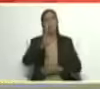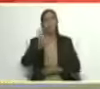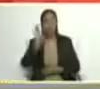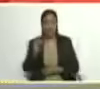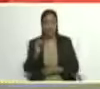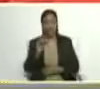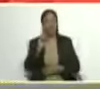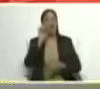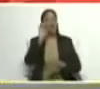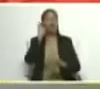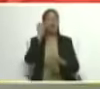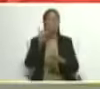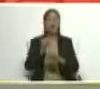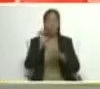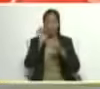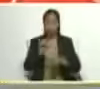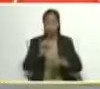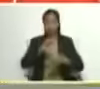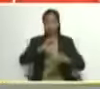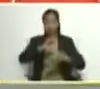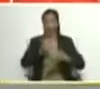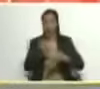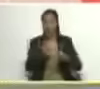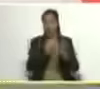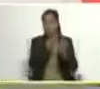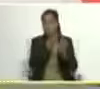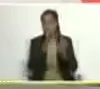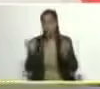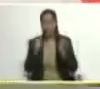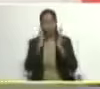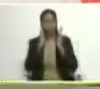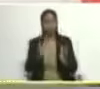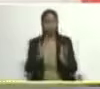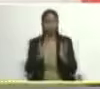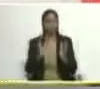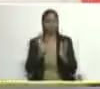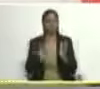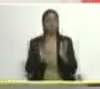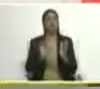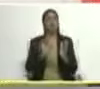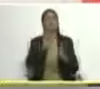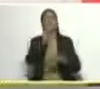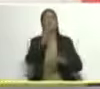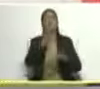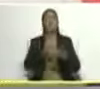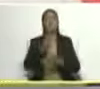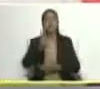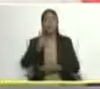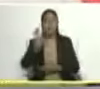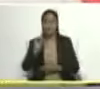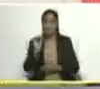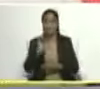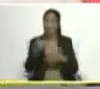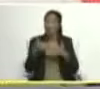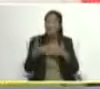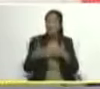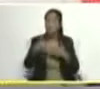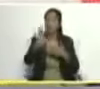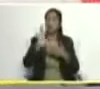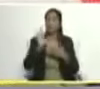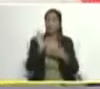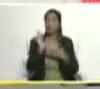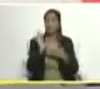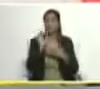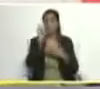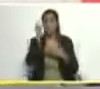aquí, del corto plazo, del mediano plazo, 2030 o más. Es